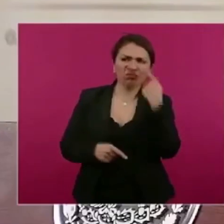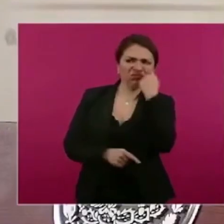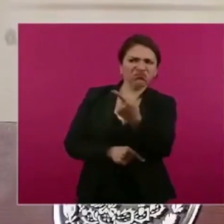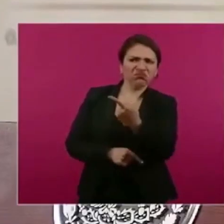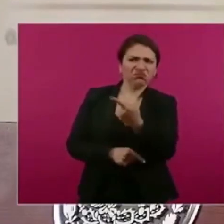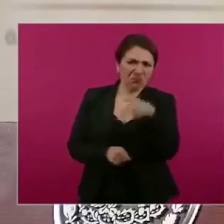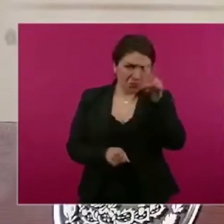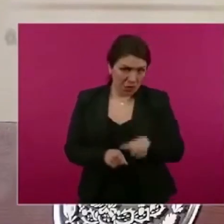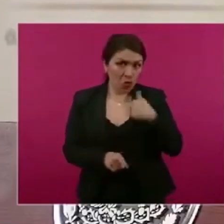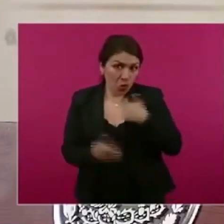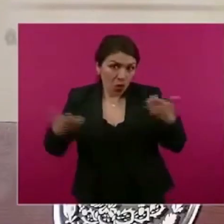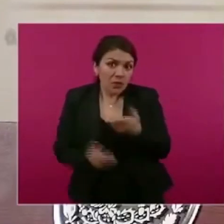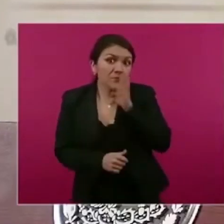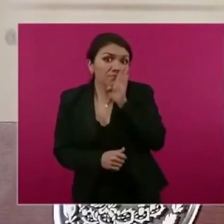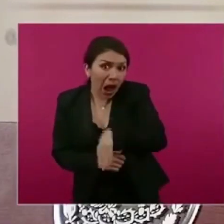si yo cometí